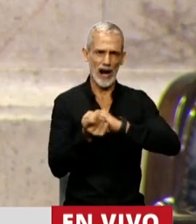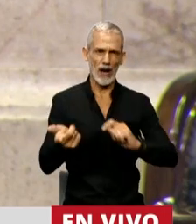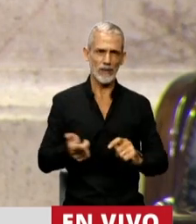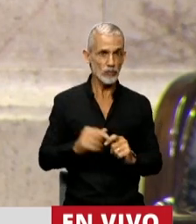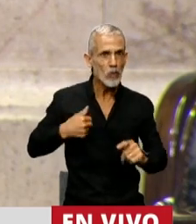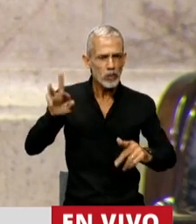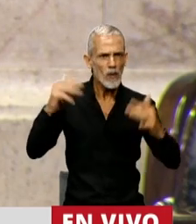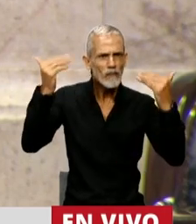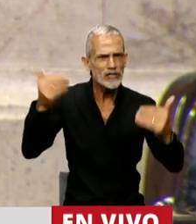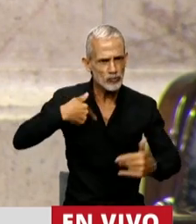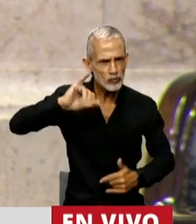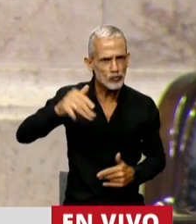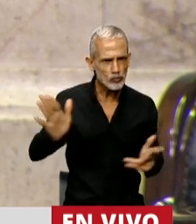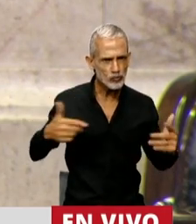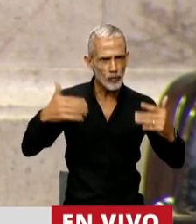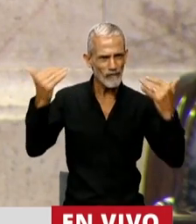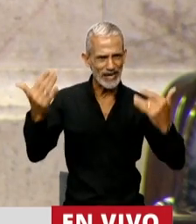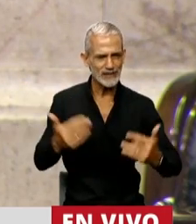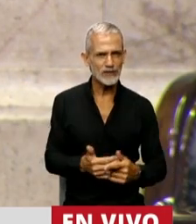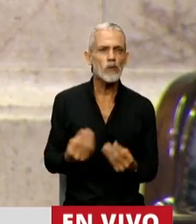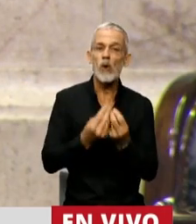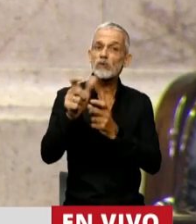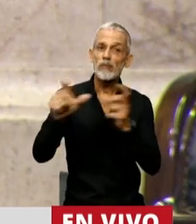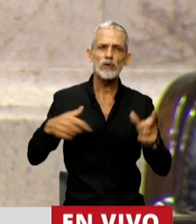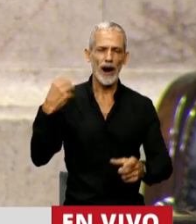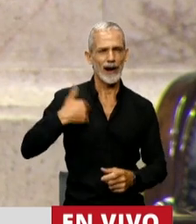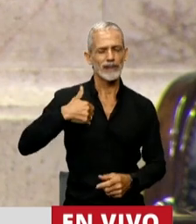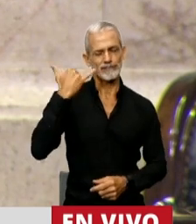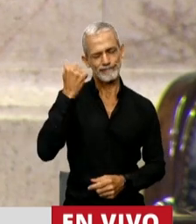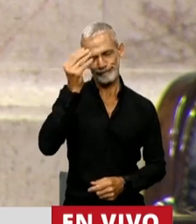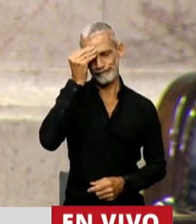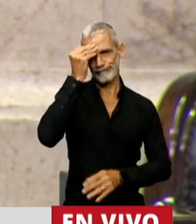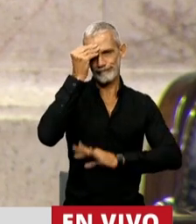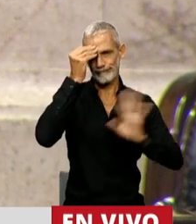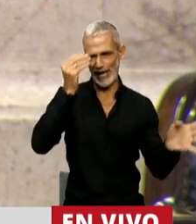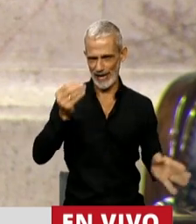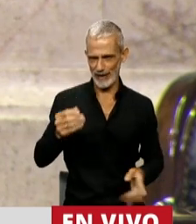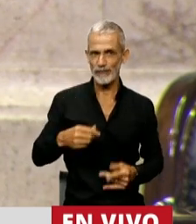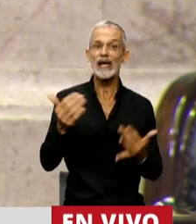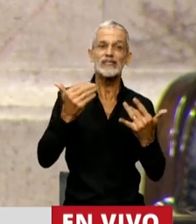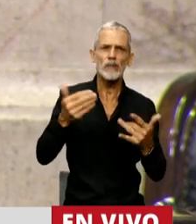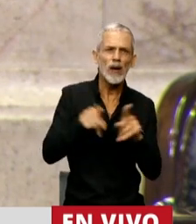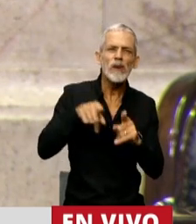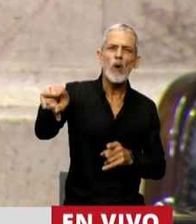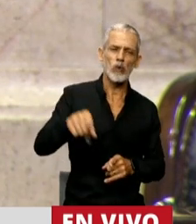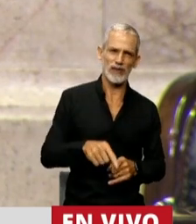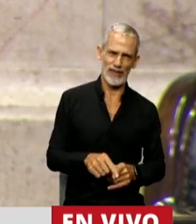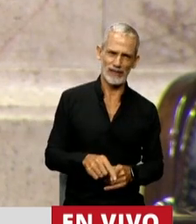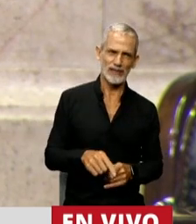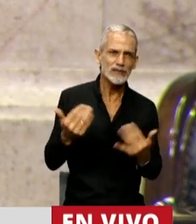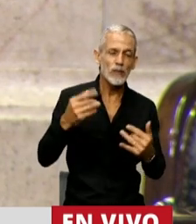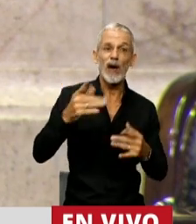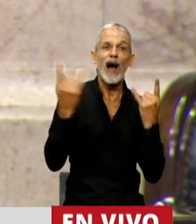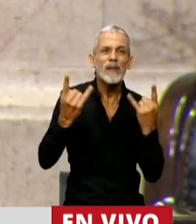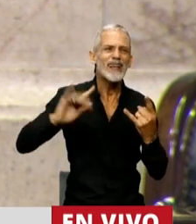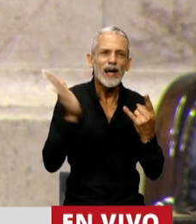voy a ser el primero en felicitarlos pero hay muchos argentinos que ya aprendimos que se puede hacer lo que hacen ustedes lo que no se puede es